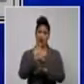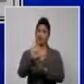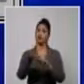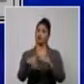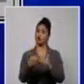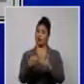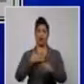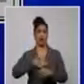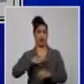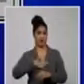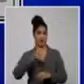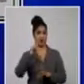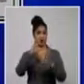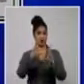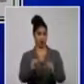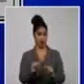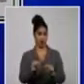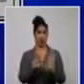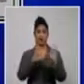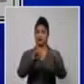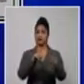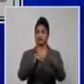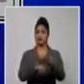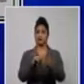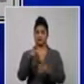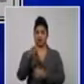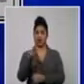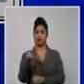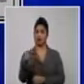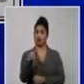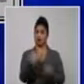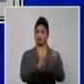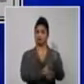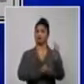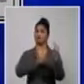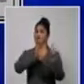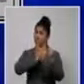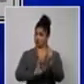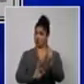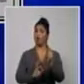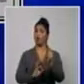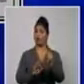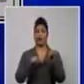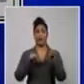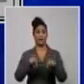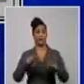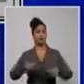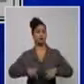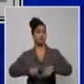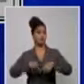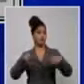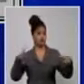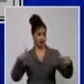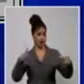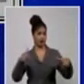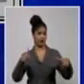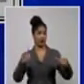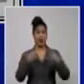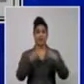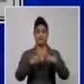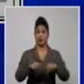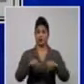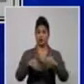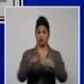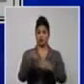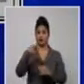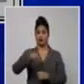la cifra total de casos, aunque elevada, discretamente inferior a la del día de ayer.